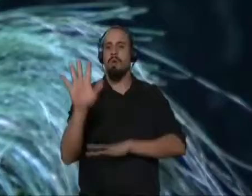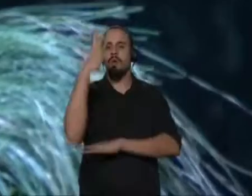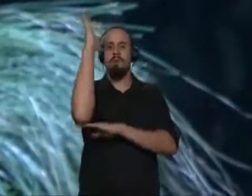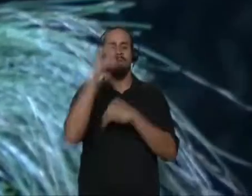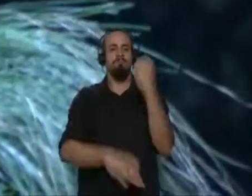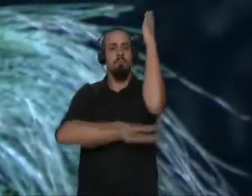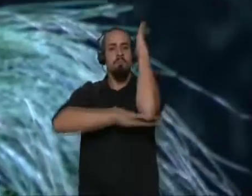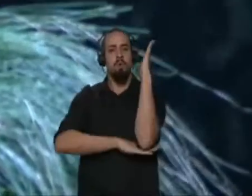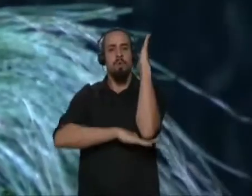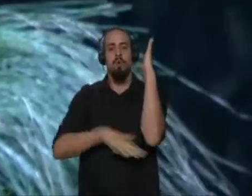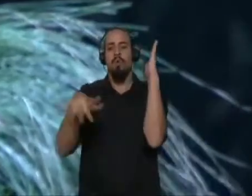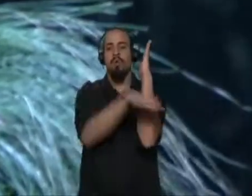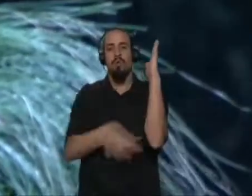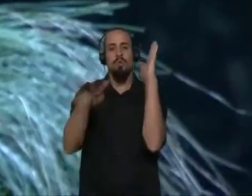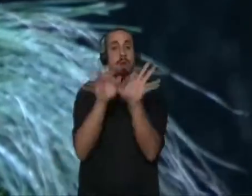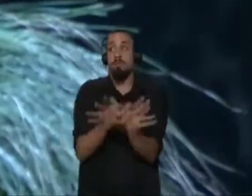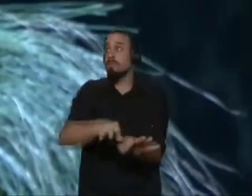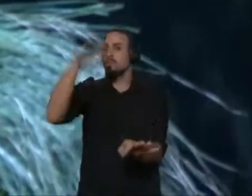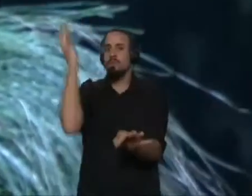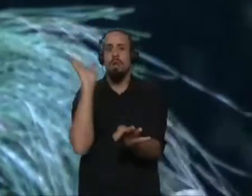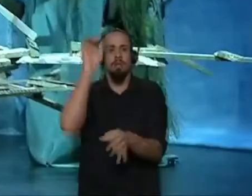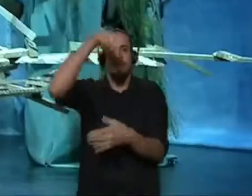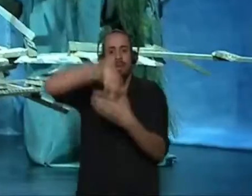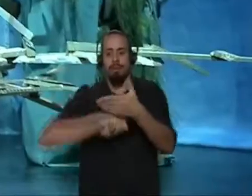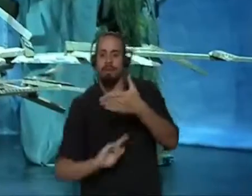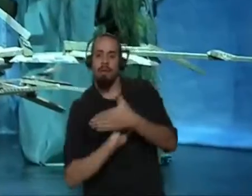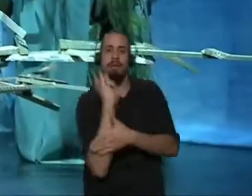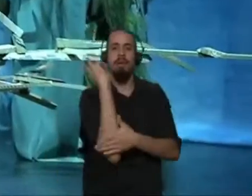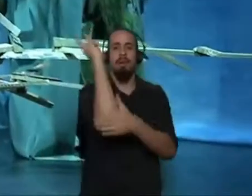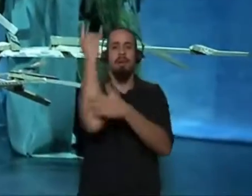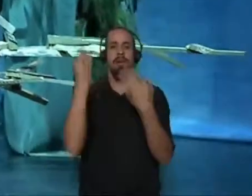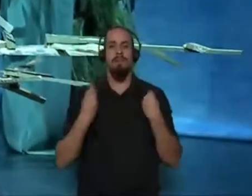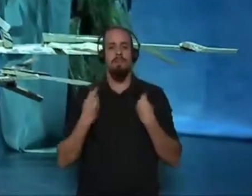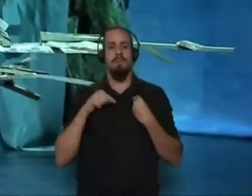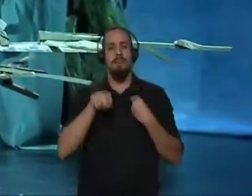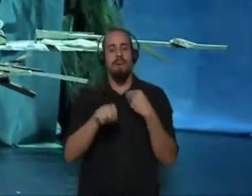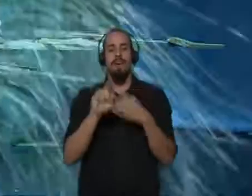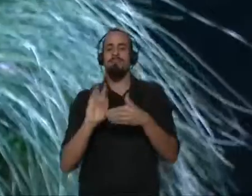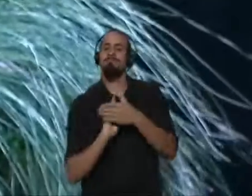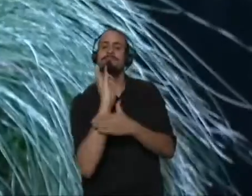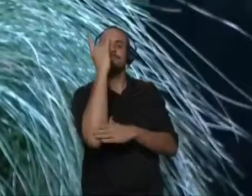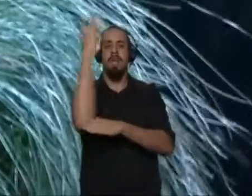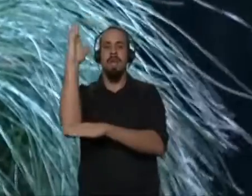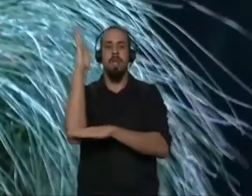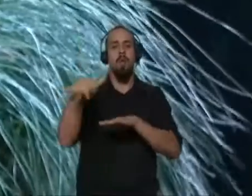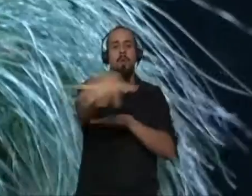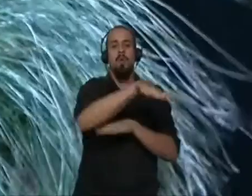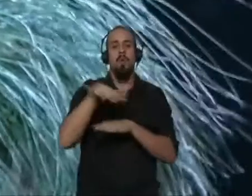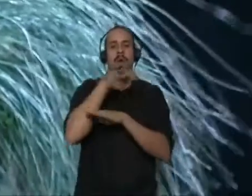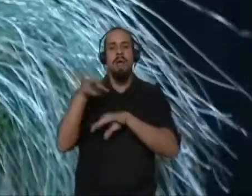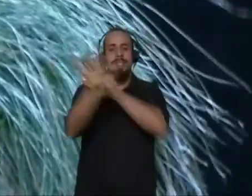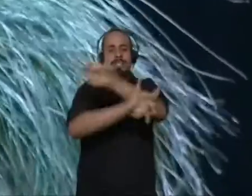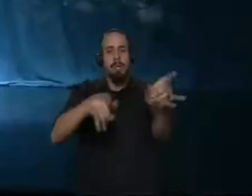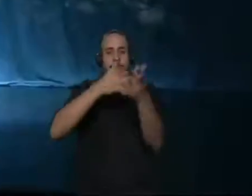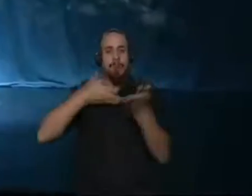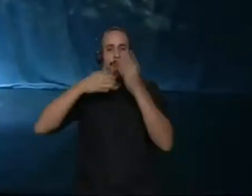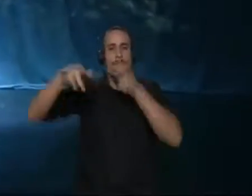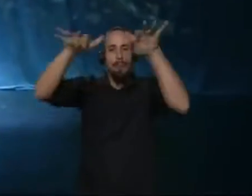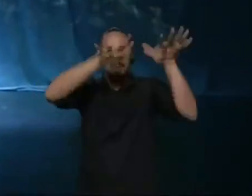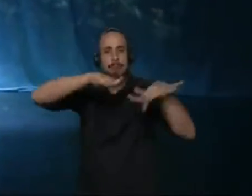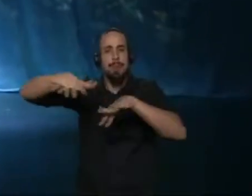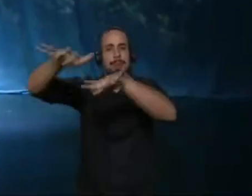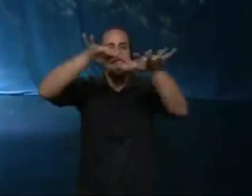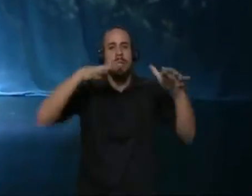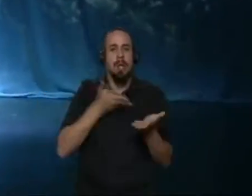Exactamente en el sitio donde nos puso el azar, donde la vida nos quiso. Aquí, donde la calima del desierto, los alisios, la nieve,